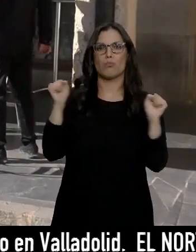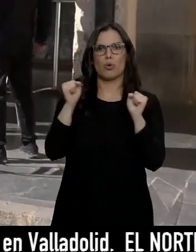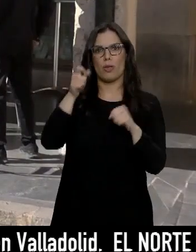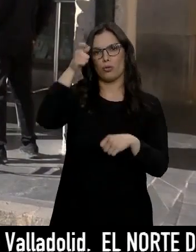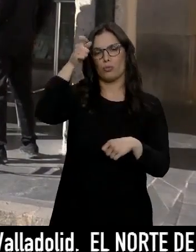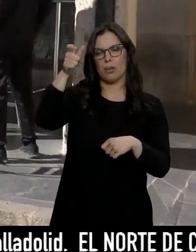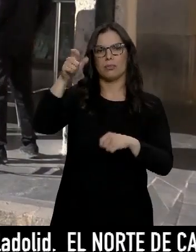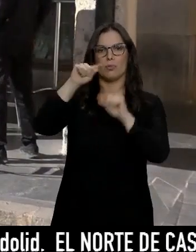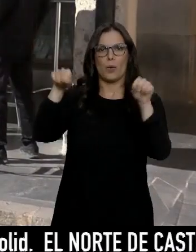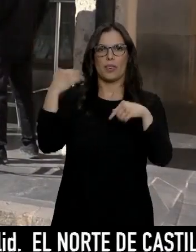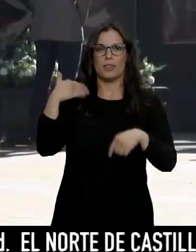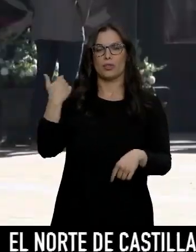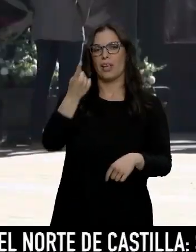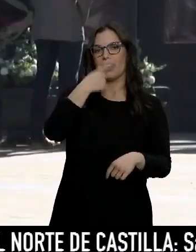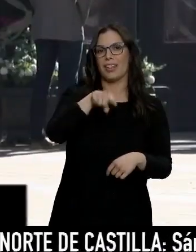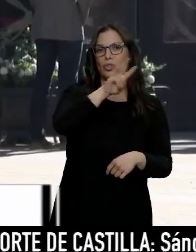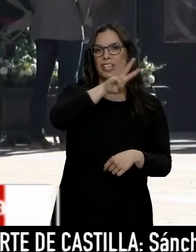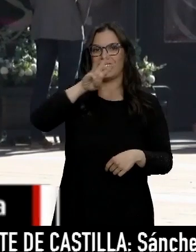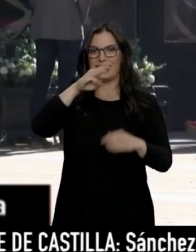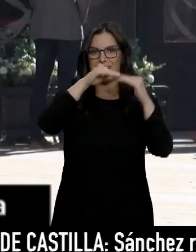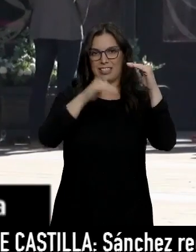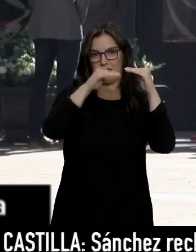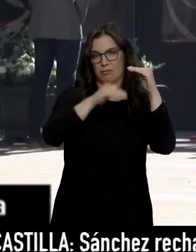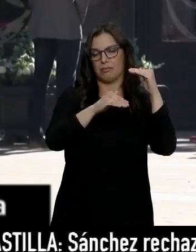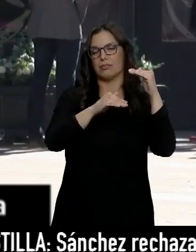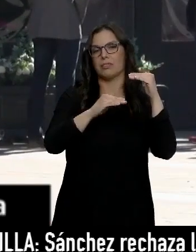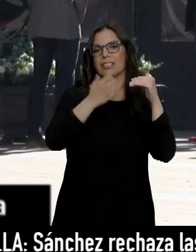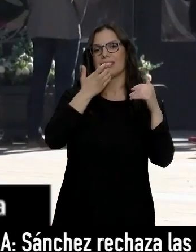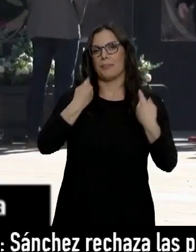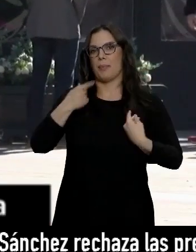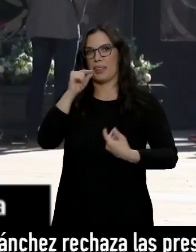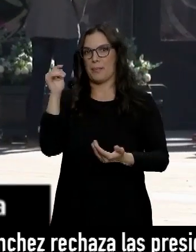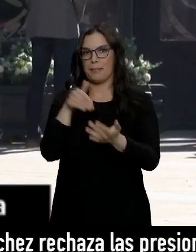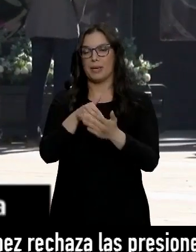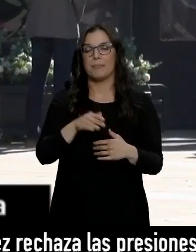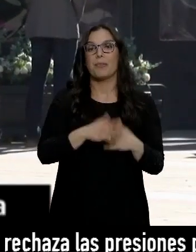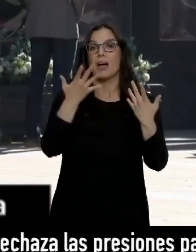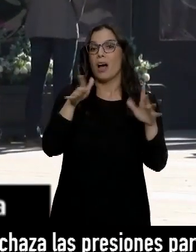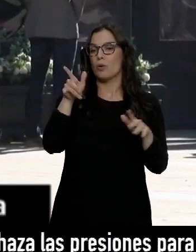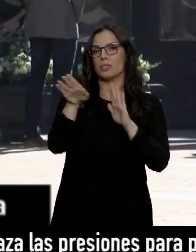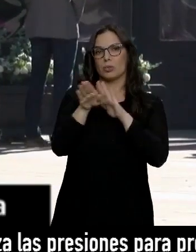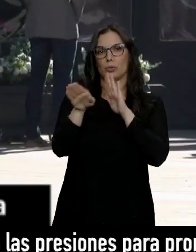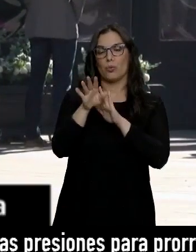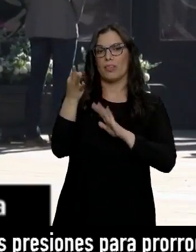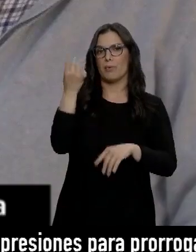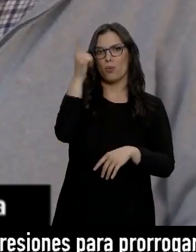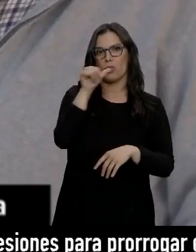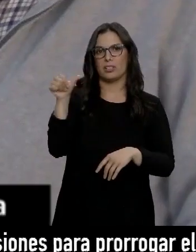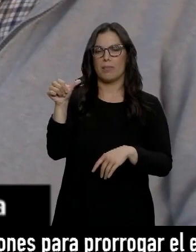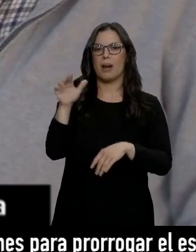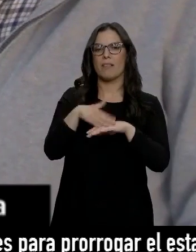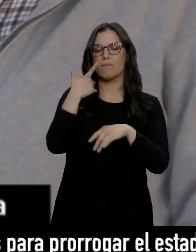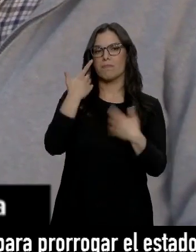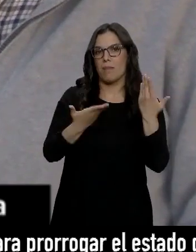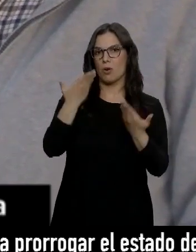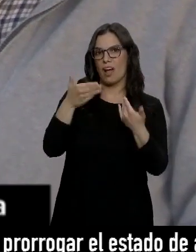en Soria, con 133 casos por cada 100.000 habitantes. Aún así, tiene que pasar mínimo otra semana para valorar